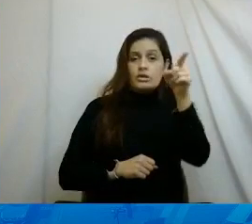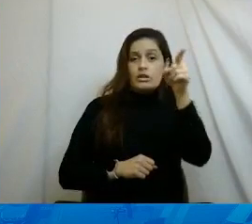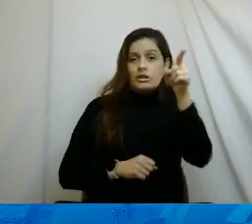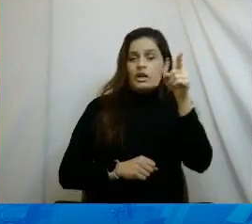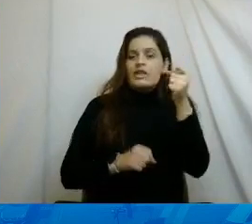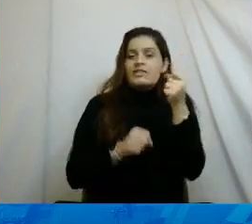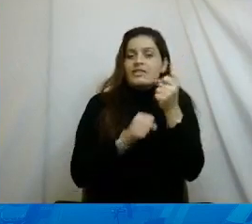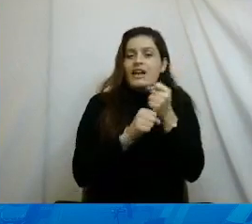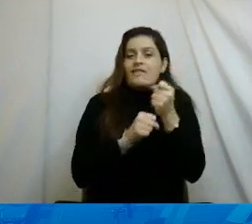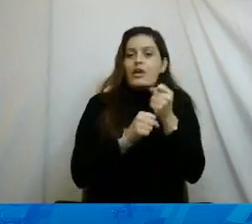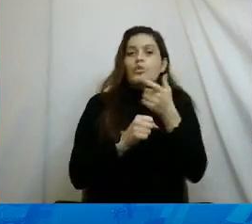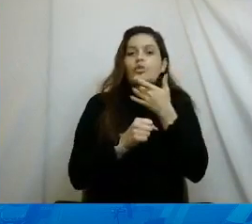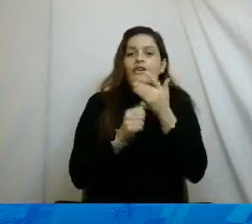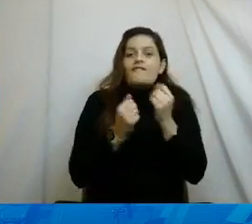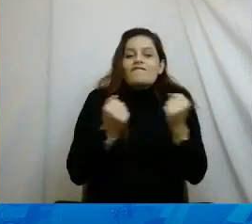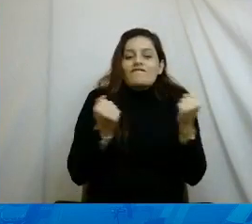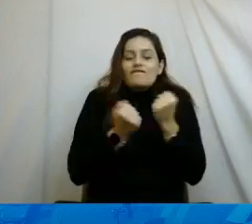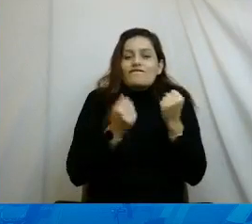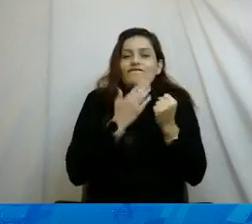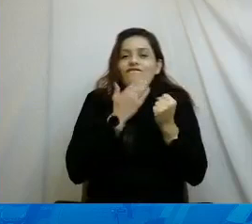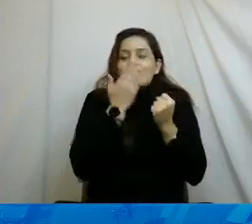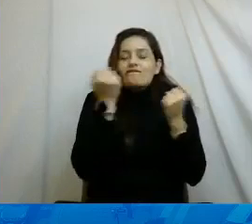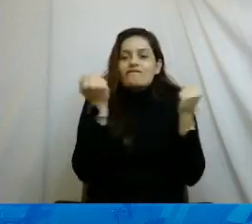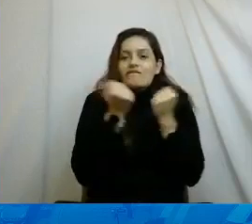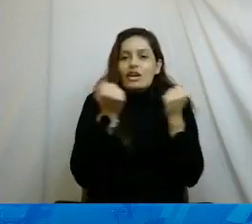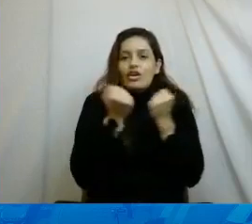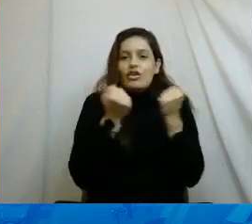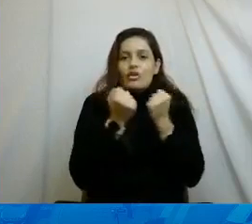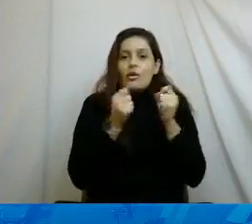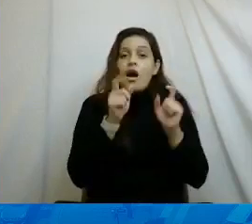propósito de las bajas temperaturas en este tiempo.